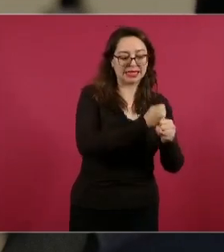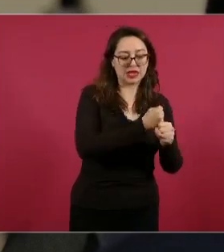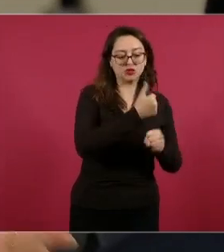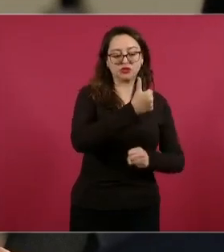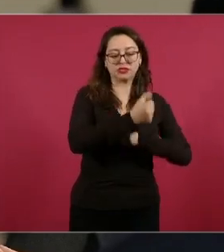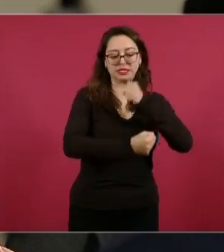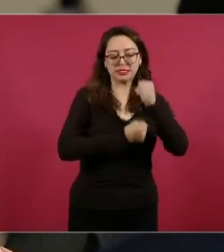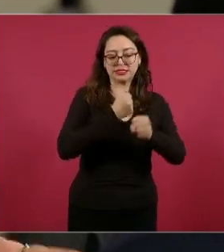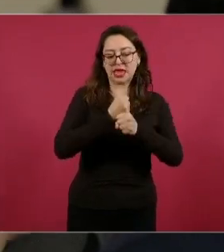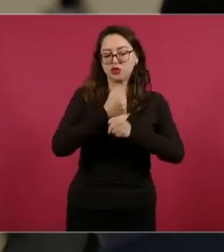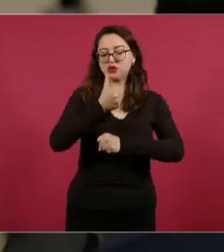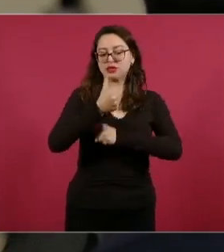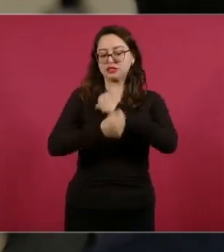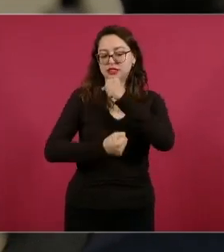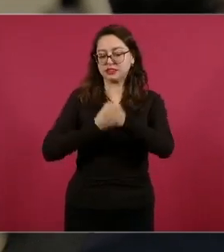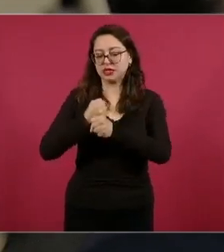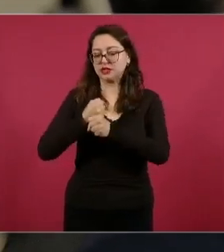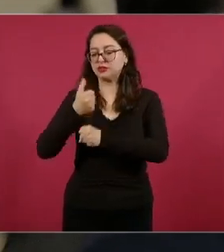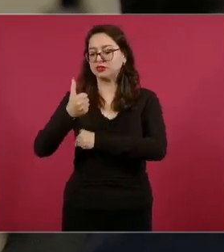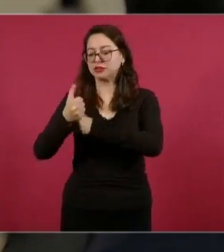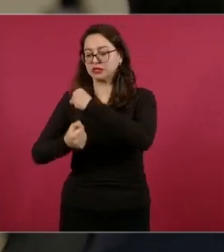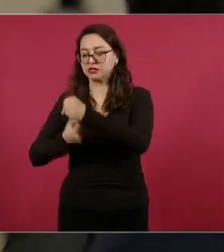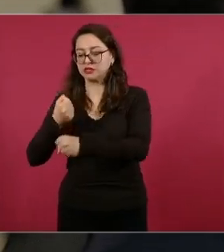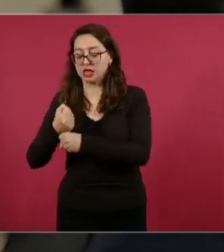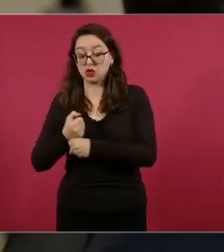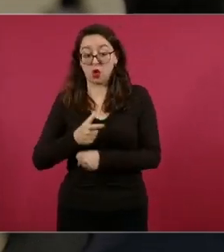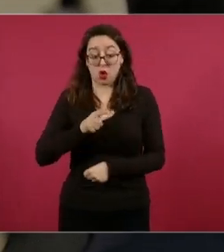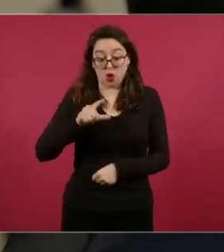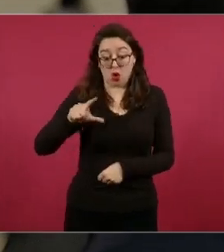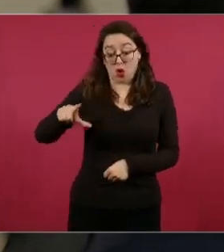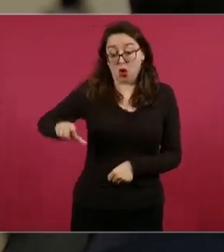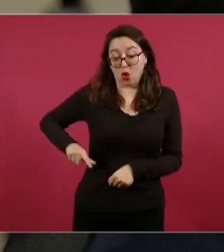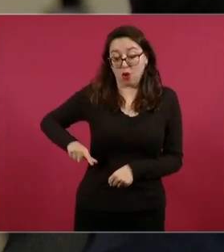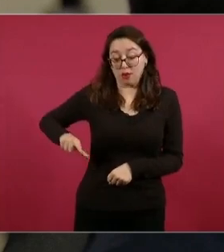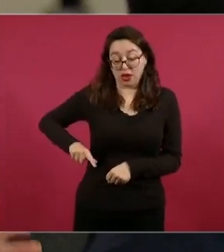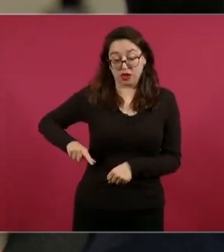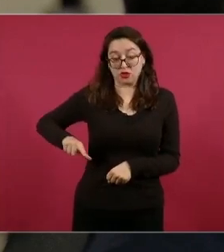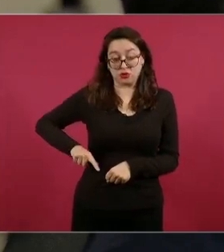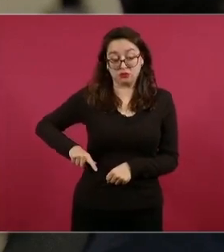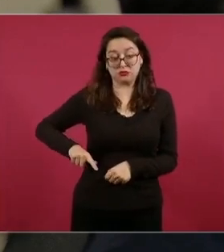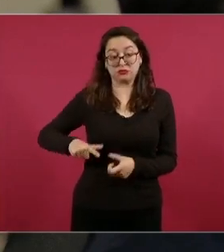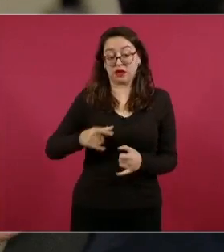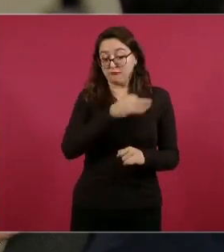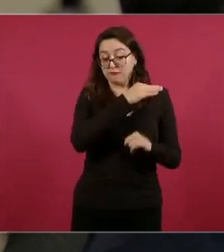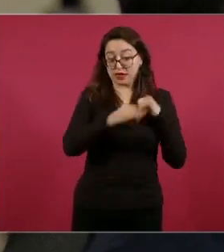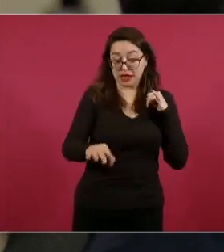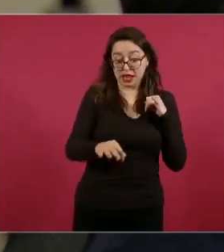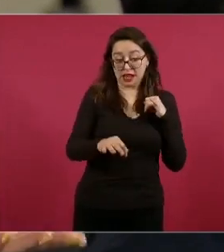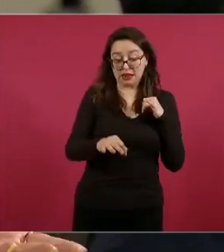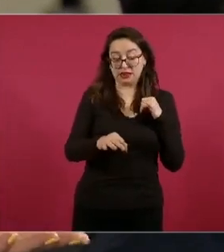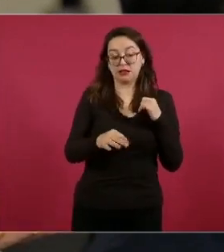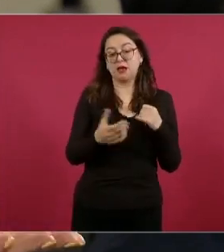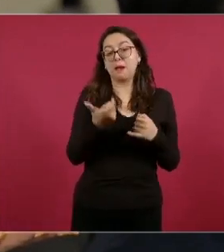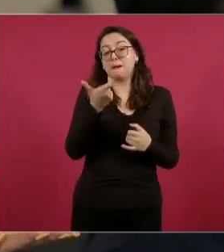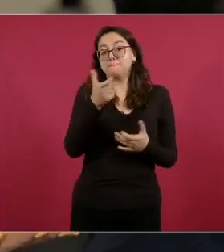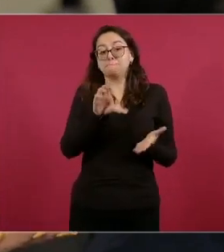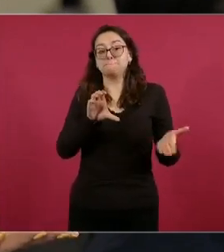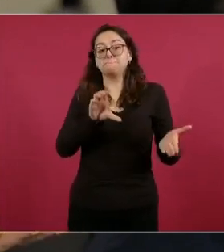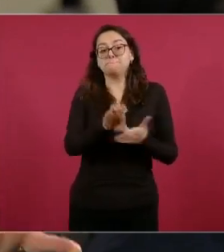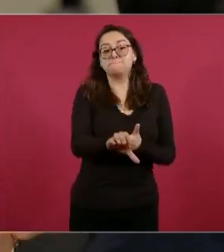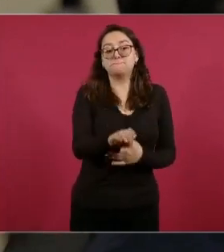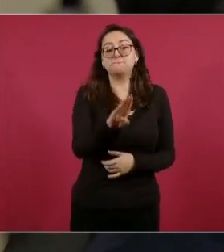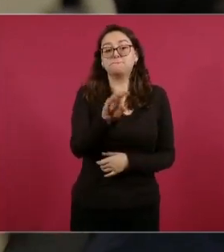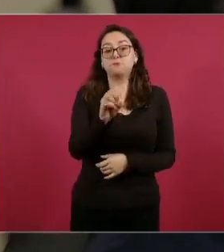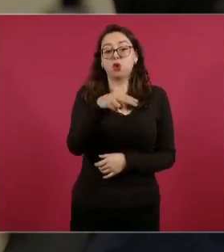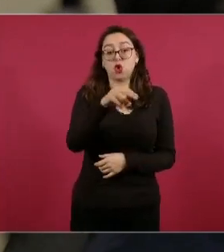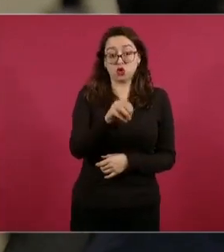bono sexenal a los trabajadores de la Administración Pública Federal. ¿Cómo va a ser ahora en su gobierno, justamente con